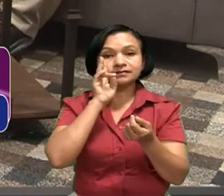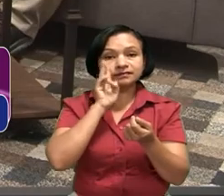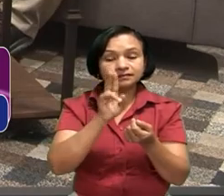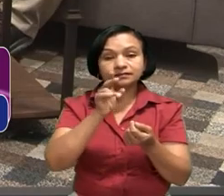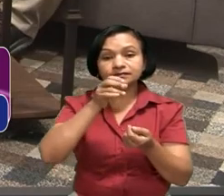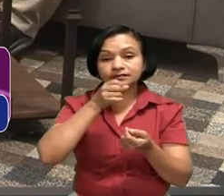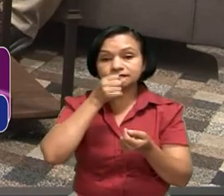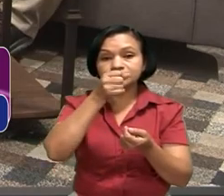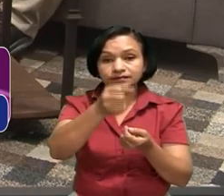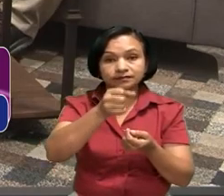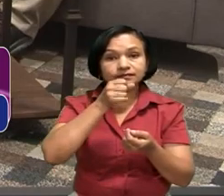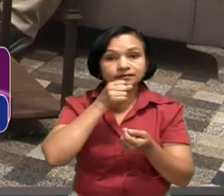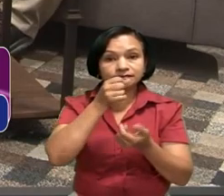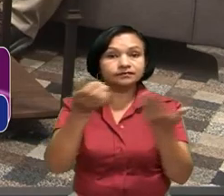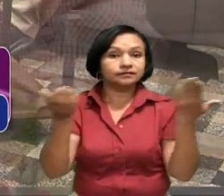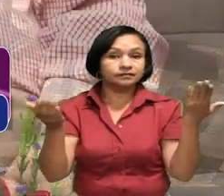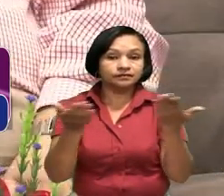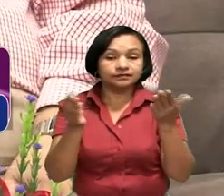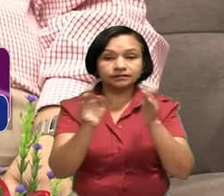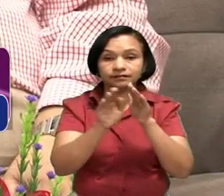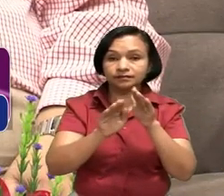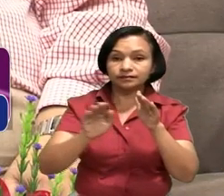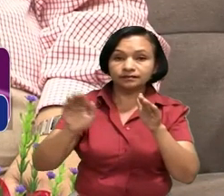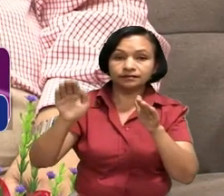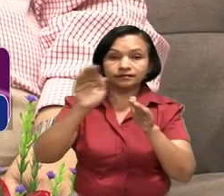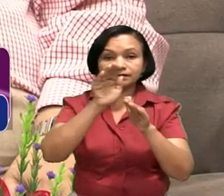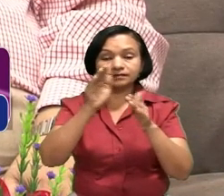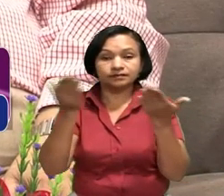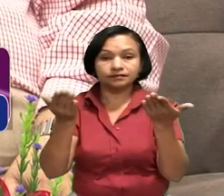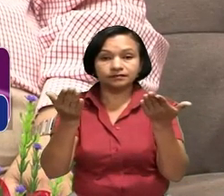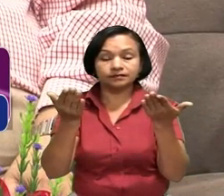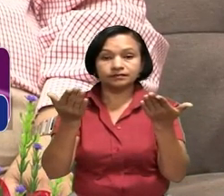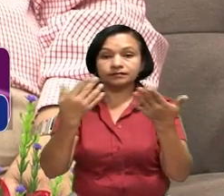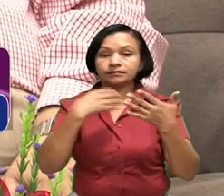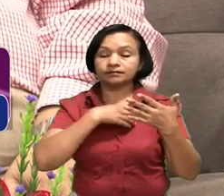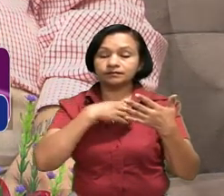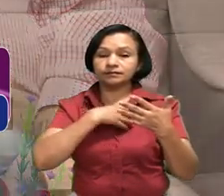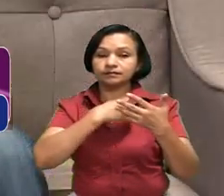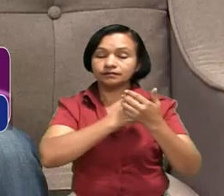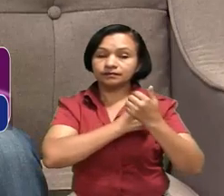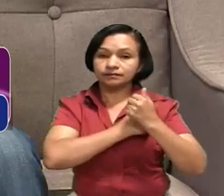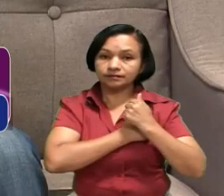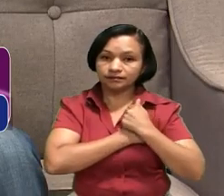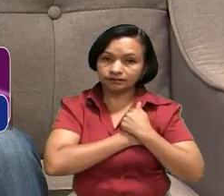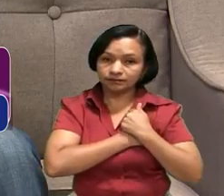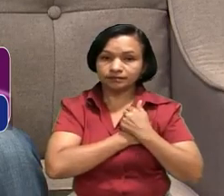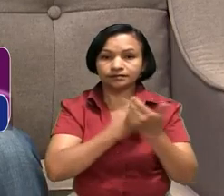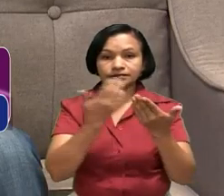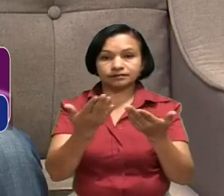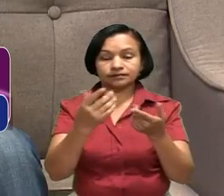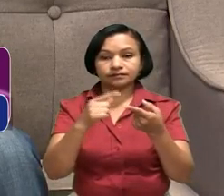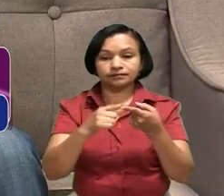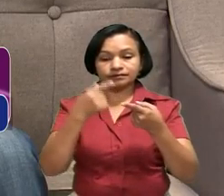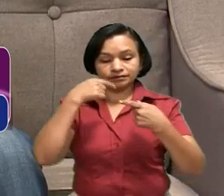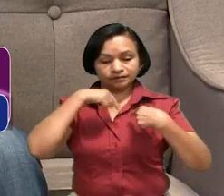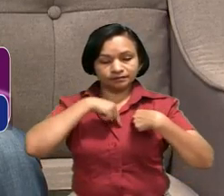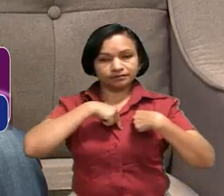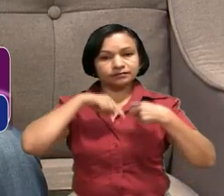periodismo es más más apostolado es más de lo que te nace